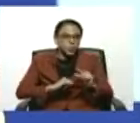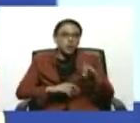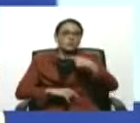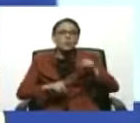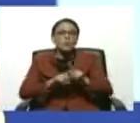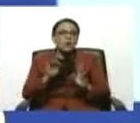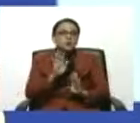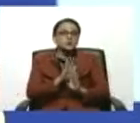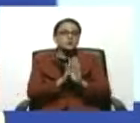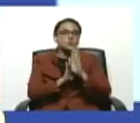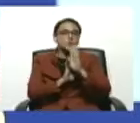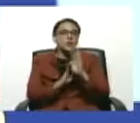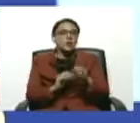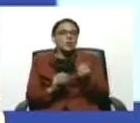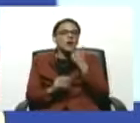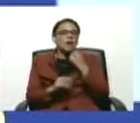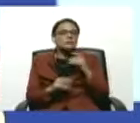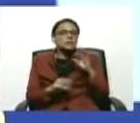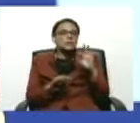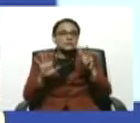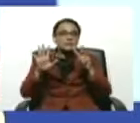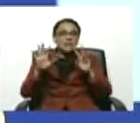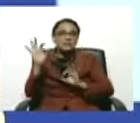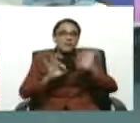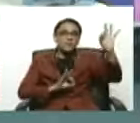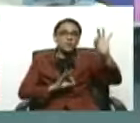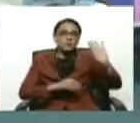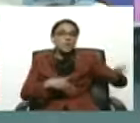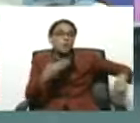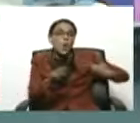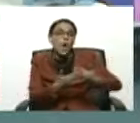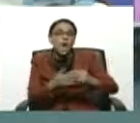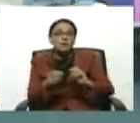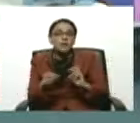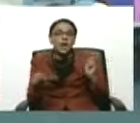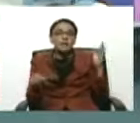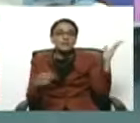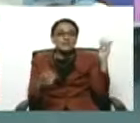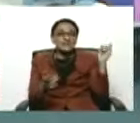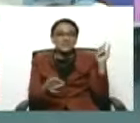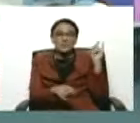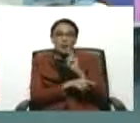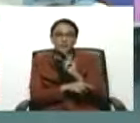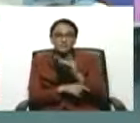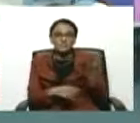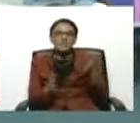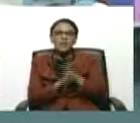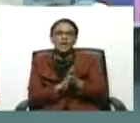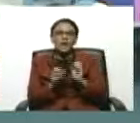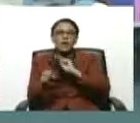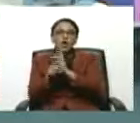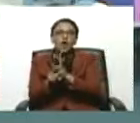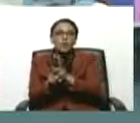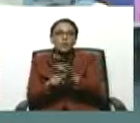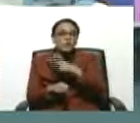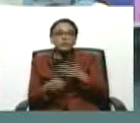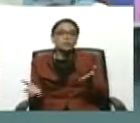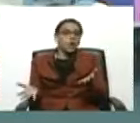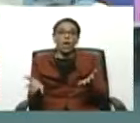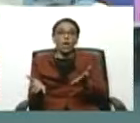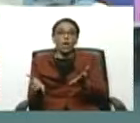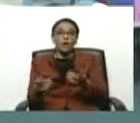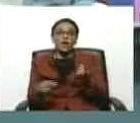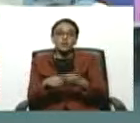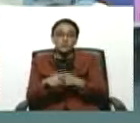7% hasta que llegó covid hace unos años cuando todos sabemos Y entonces Y luego